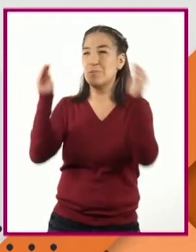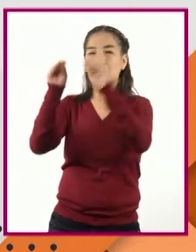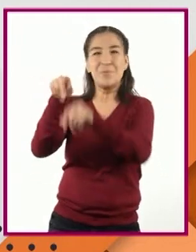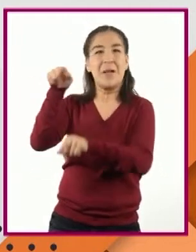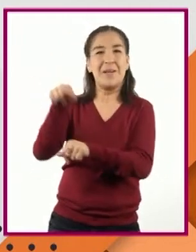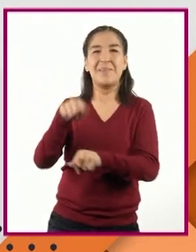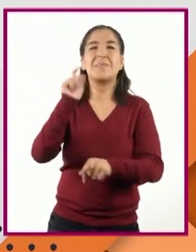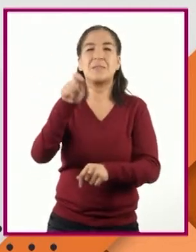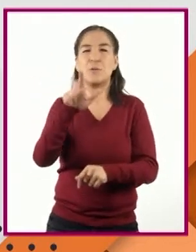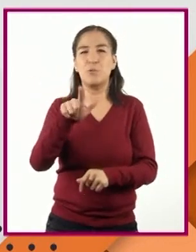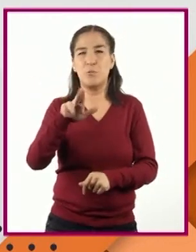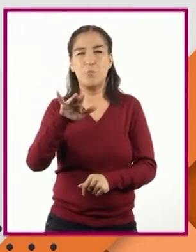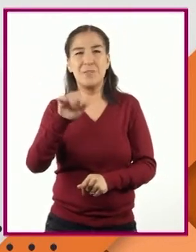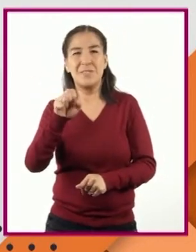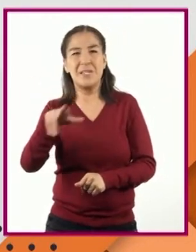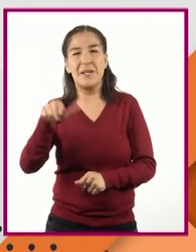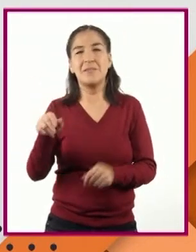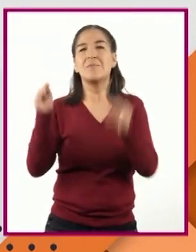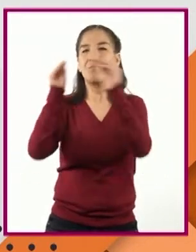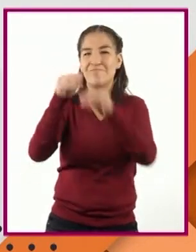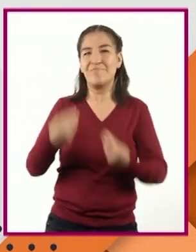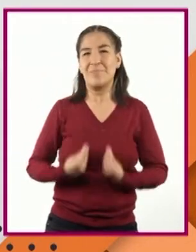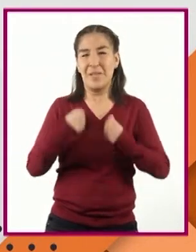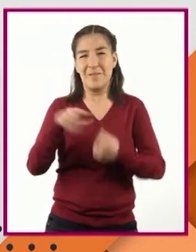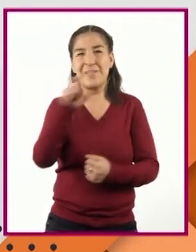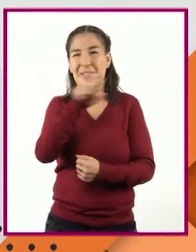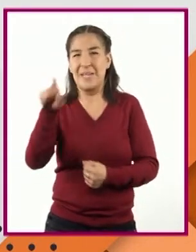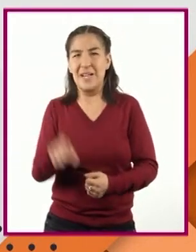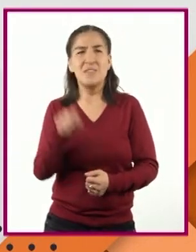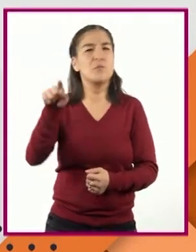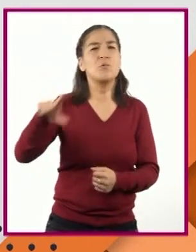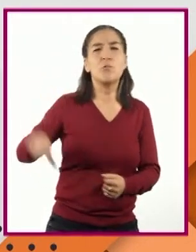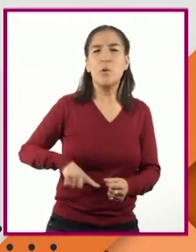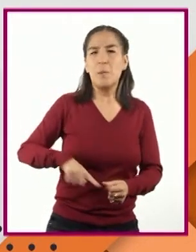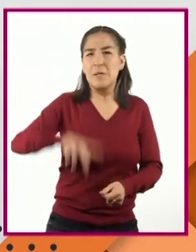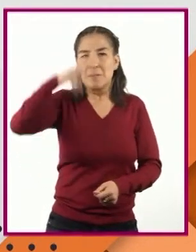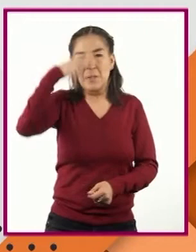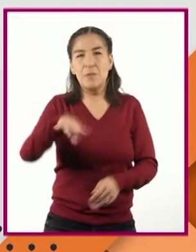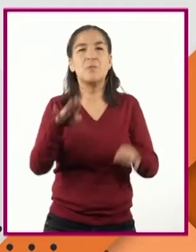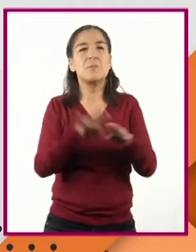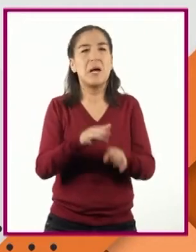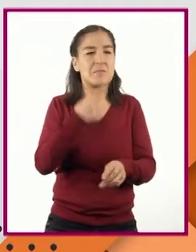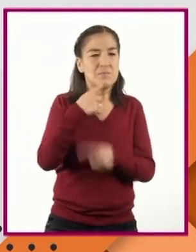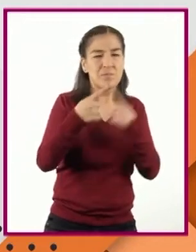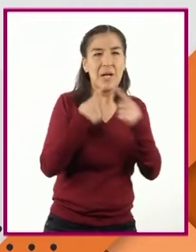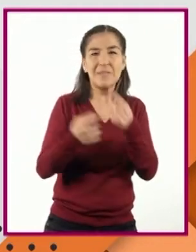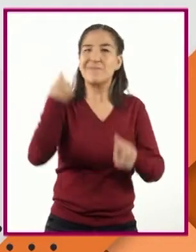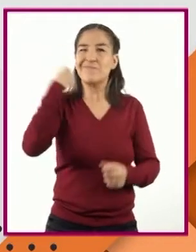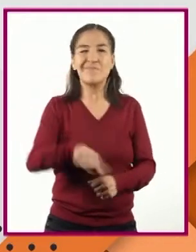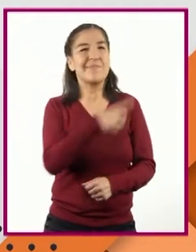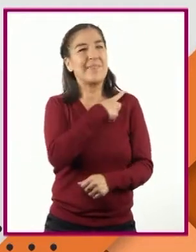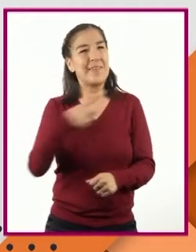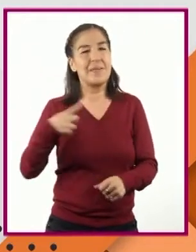se establecieran en Texas. El gobierno mexicano exigió que todos los colonos fueran católicos y declaró que